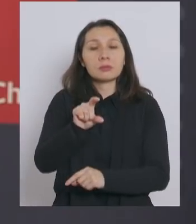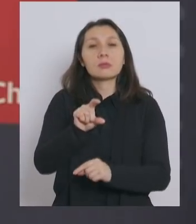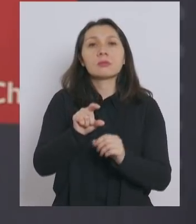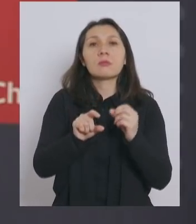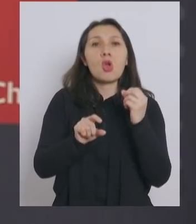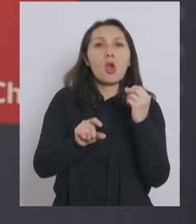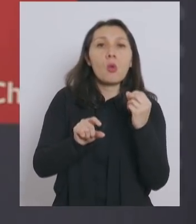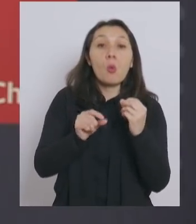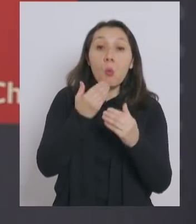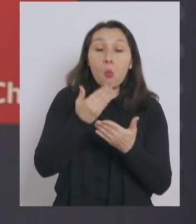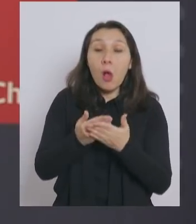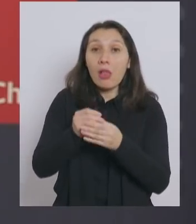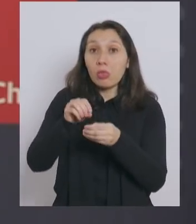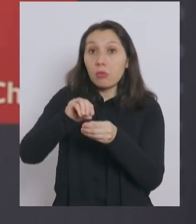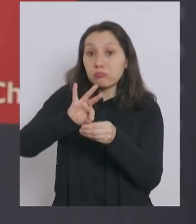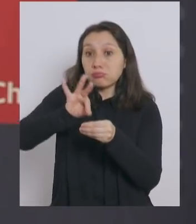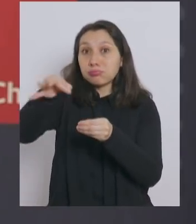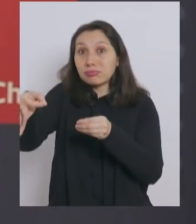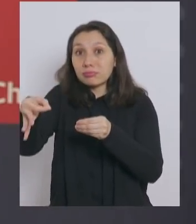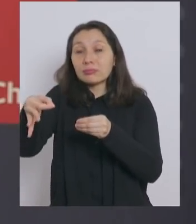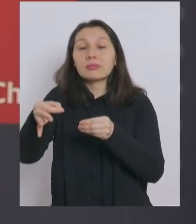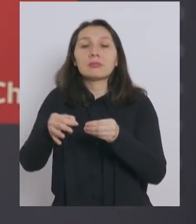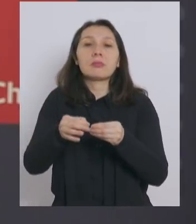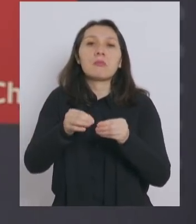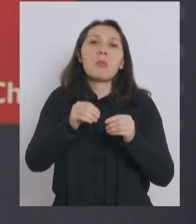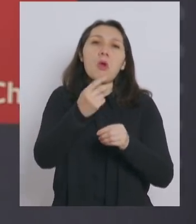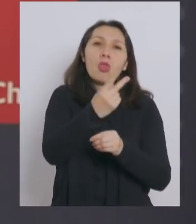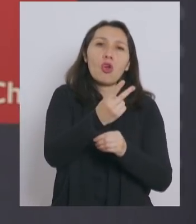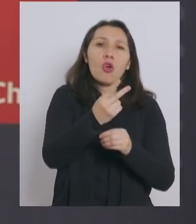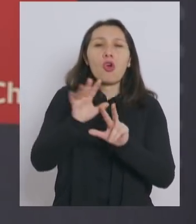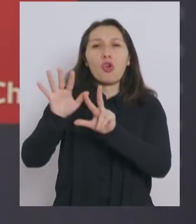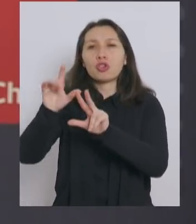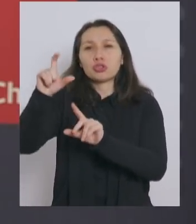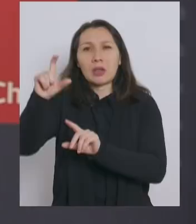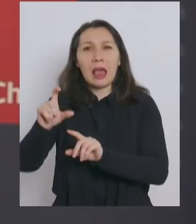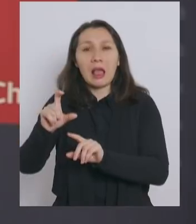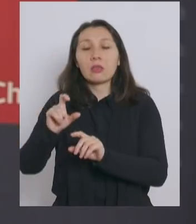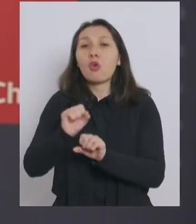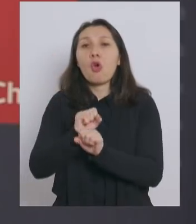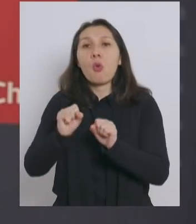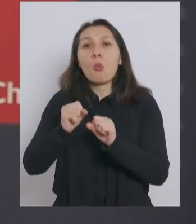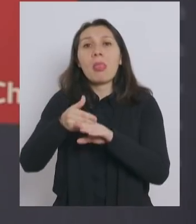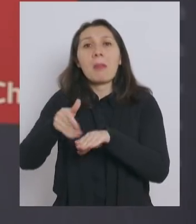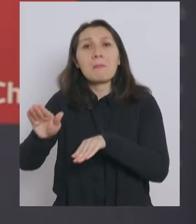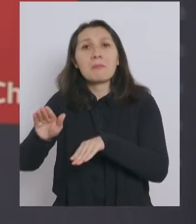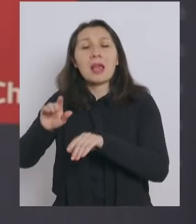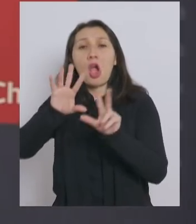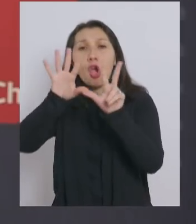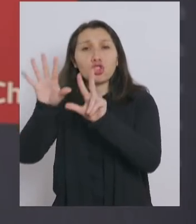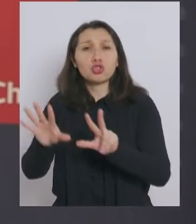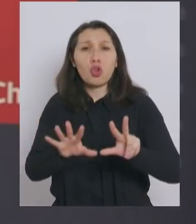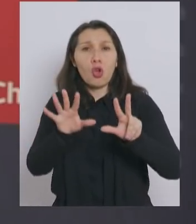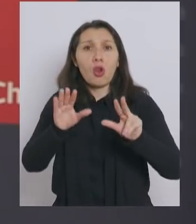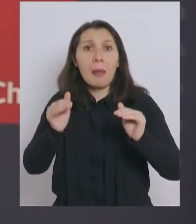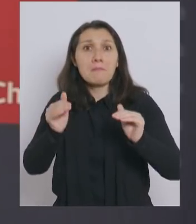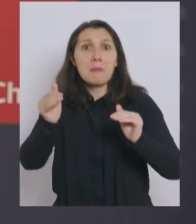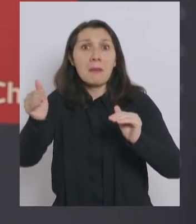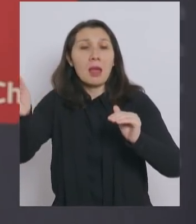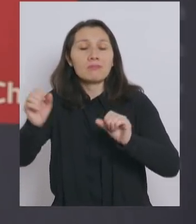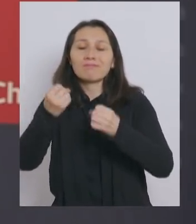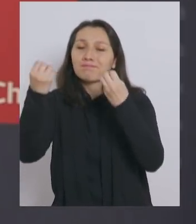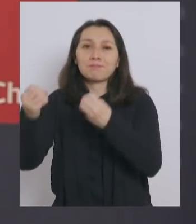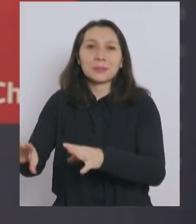2 y 8 grados Celsius por no más de 6 horas. Si es que quedó alguna dosis sin administrar, lamentablemente el vial